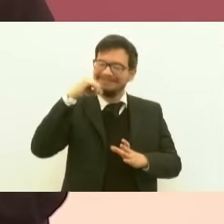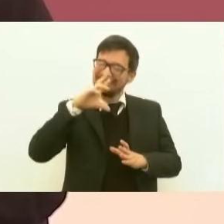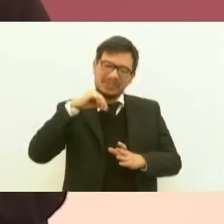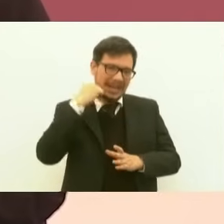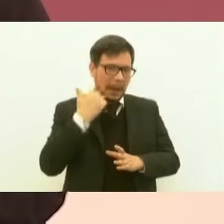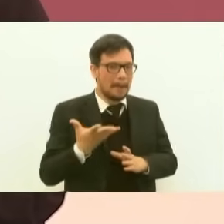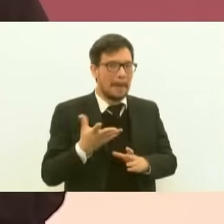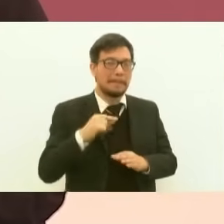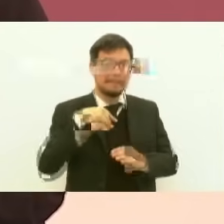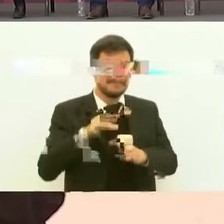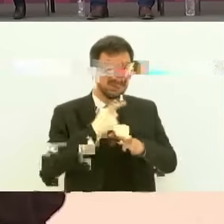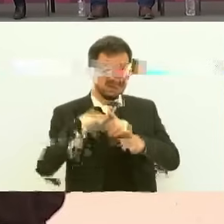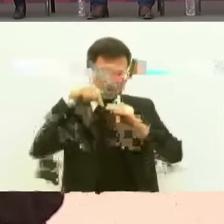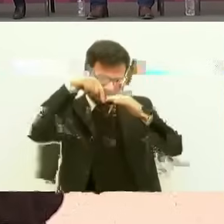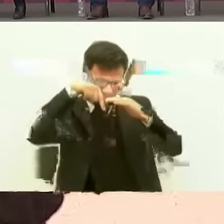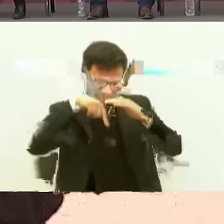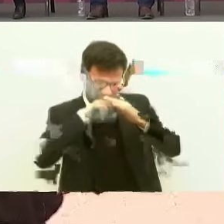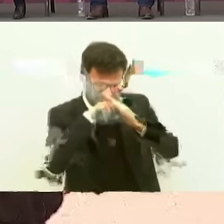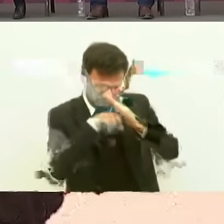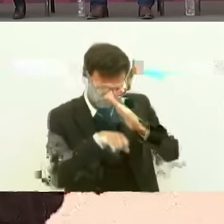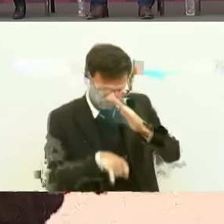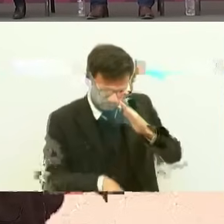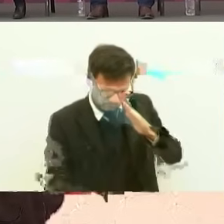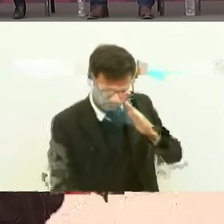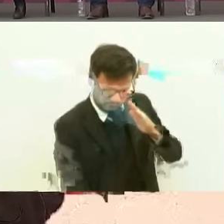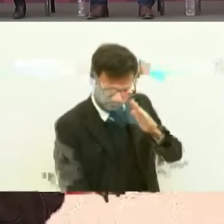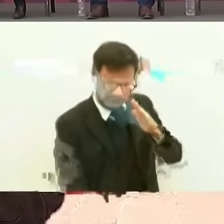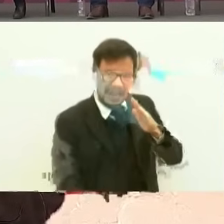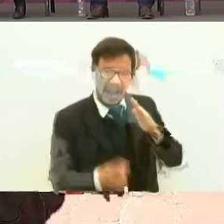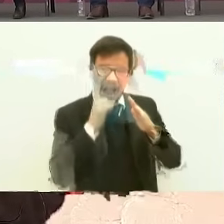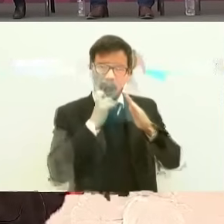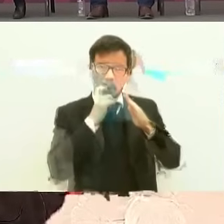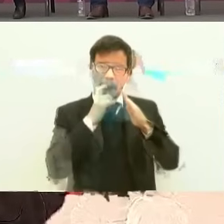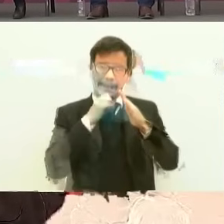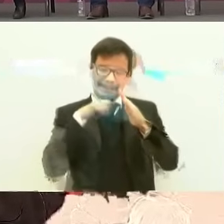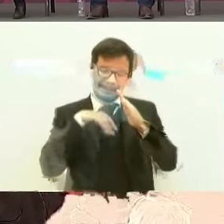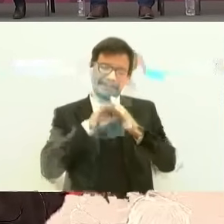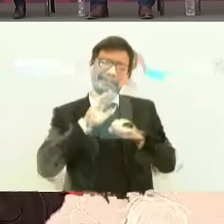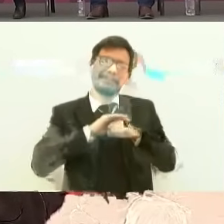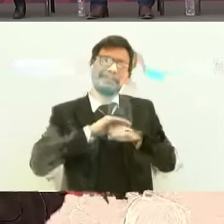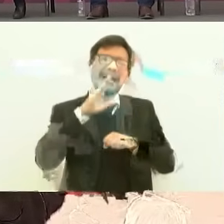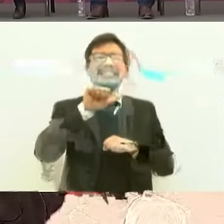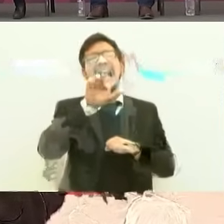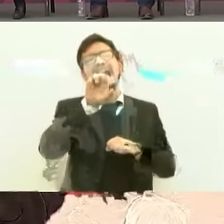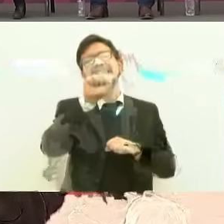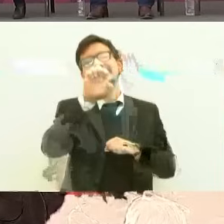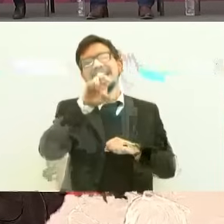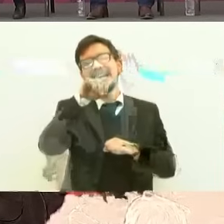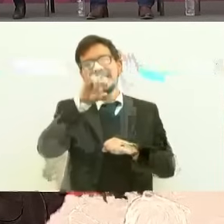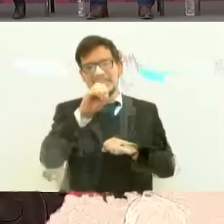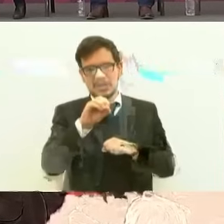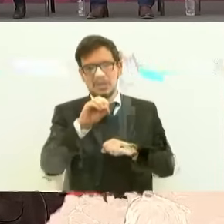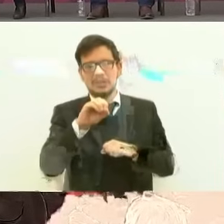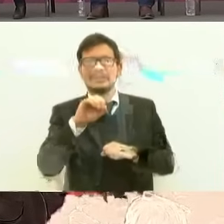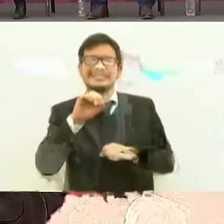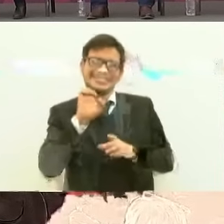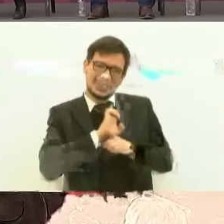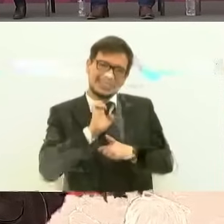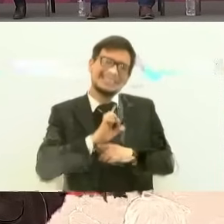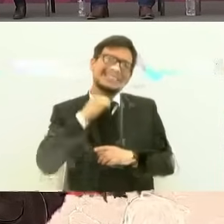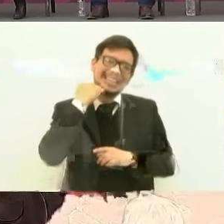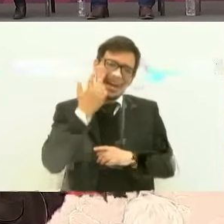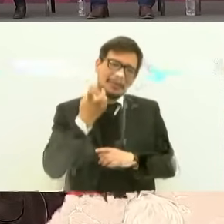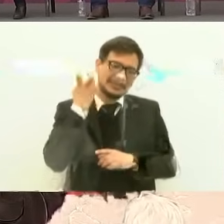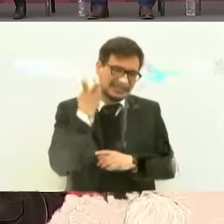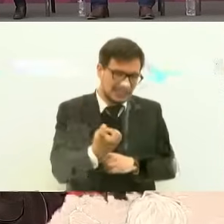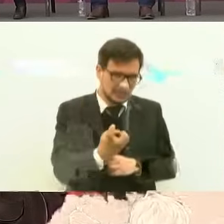perfora, más arsénico. Entonces, ya ese problema lo vamos a dejar resuelto, va a